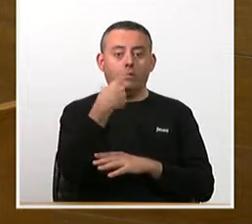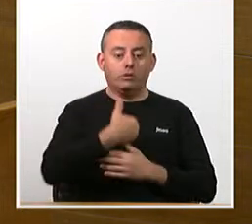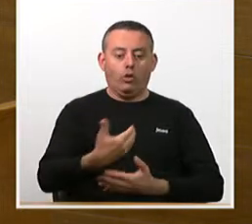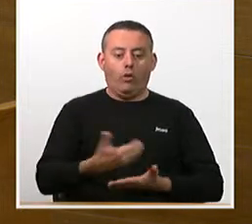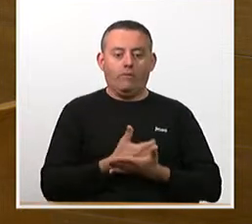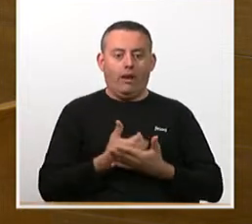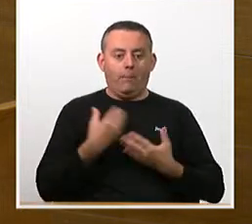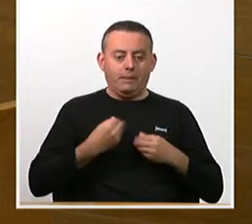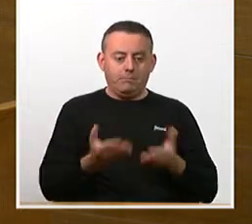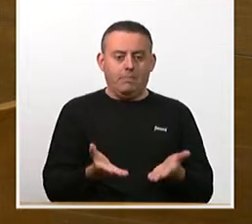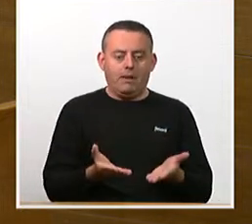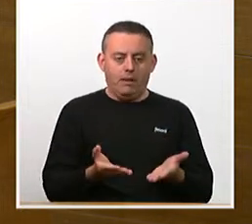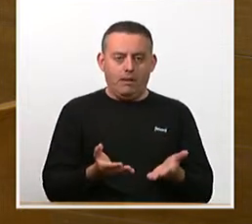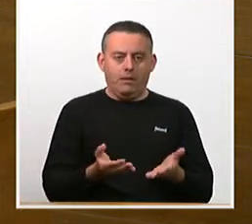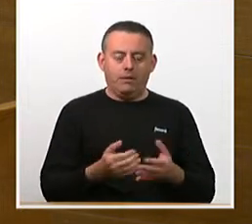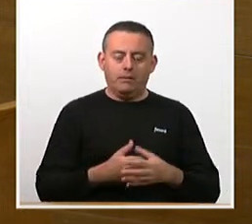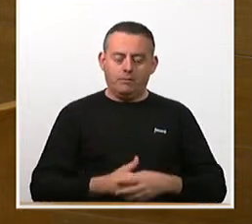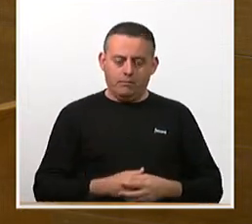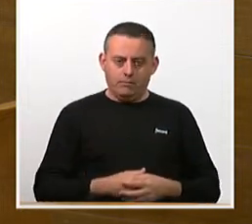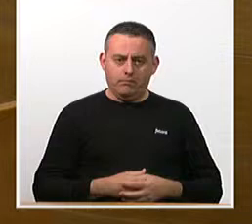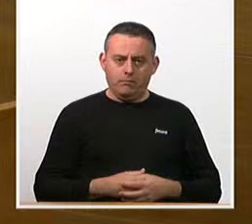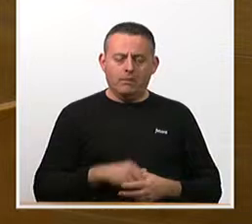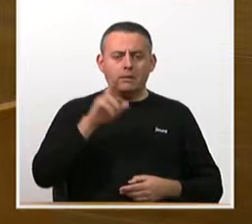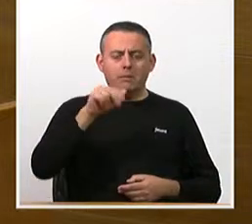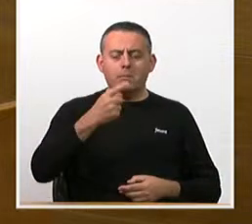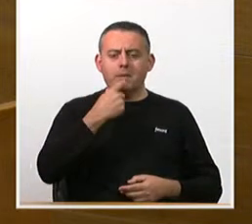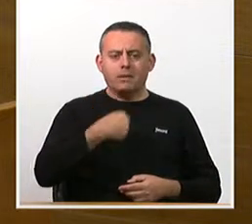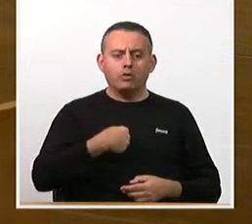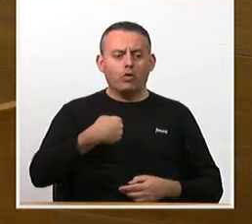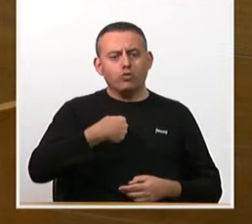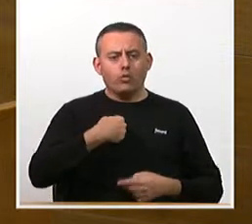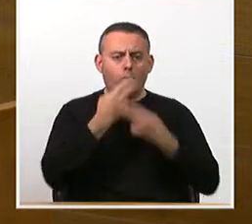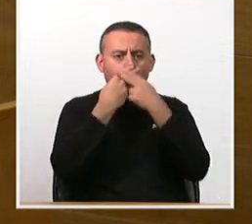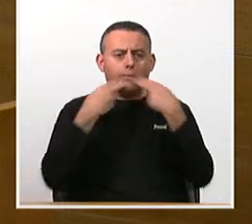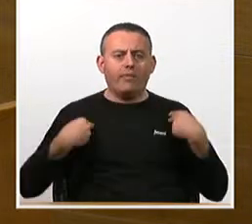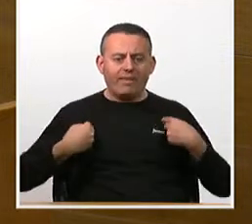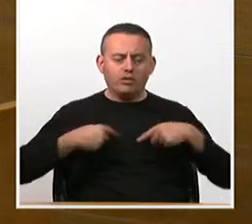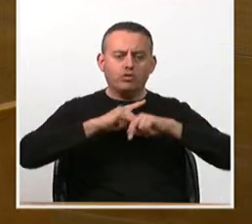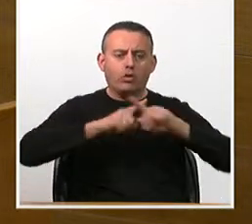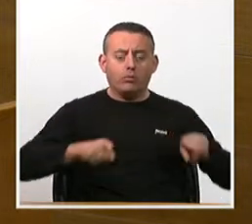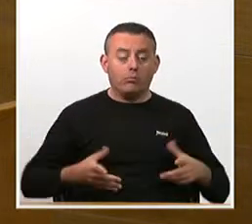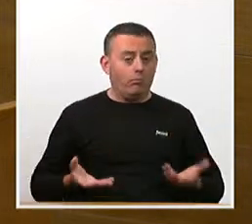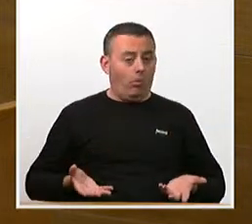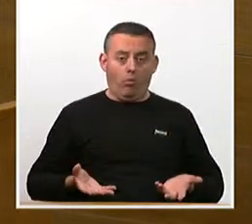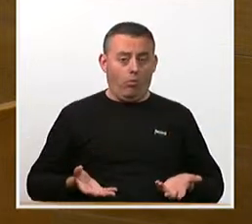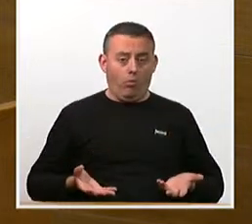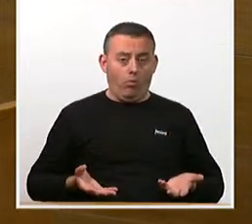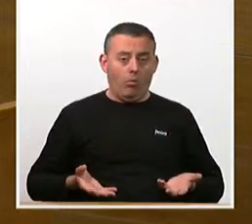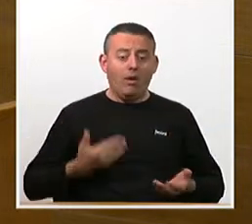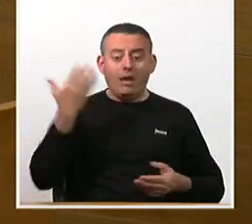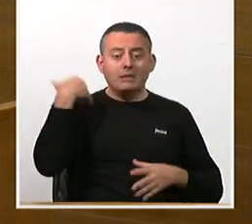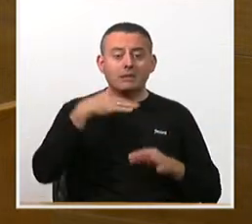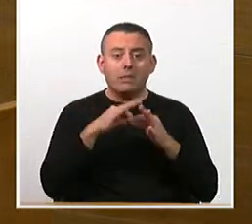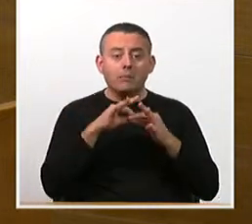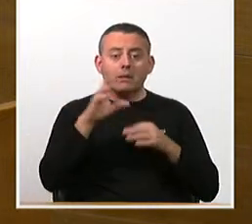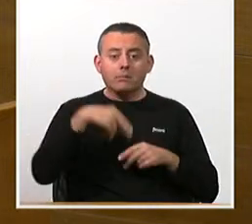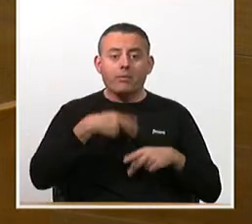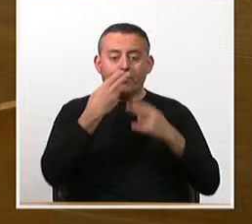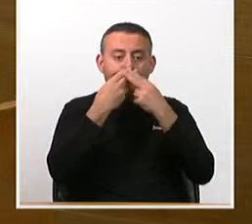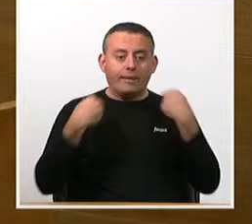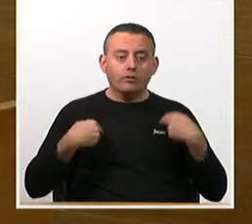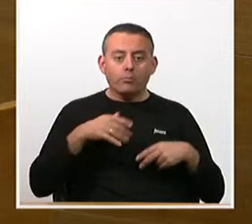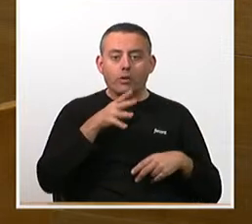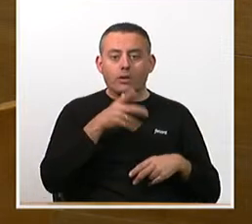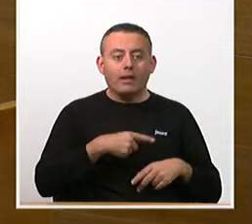fuster luego me ha tachado de censor Mire le voy a decir una cosa en septiembre también me tachó usted censor porque a un grupo de escritores Les pedimos